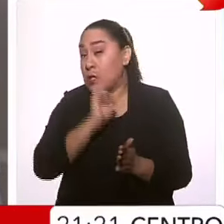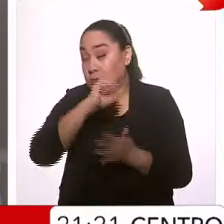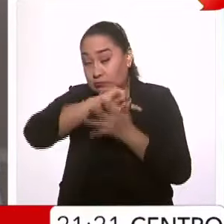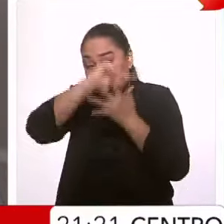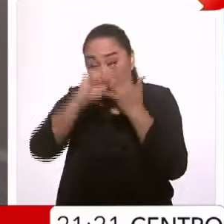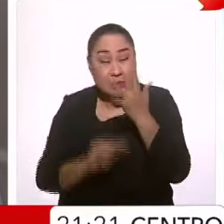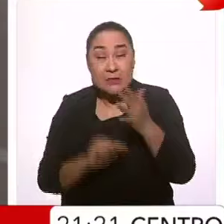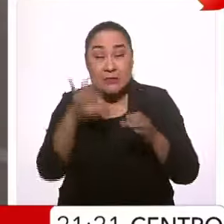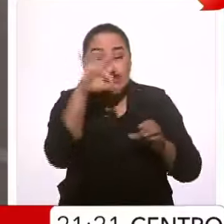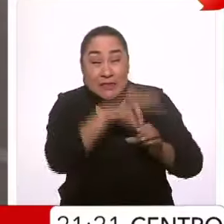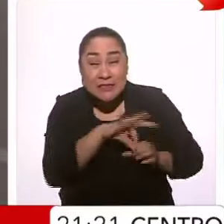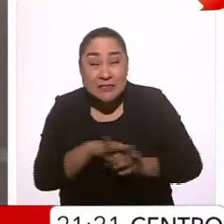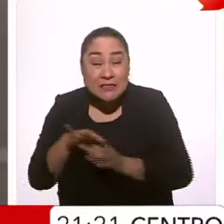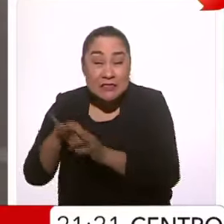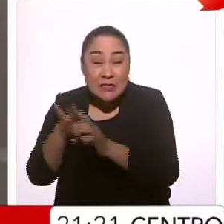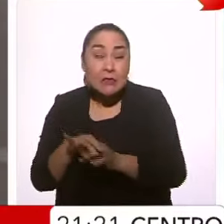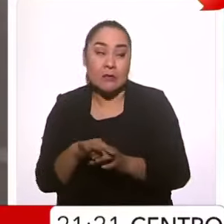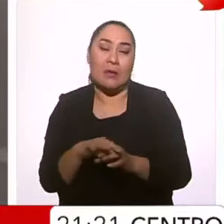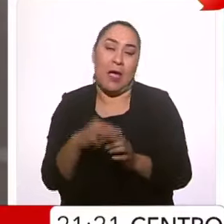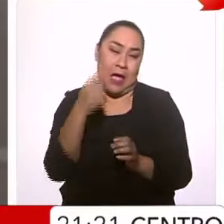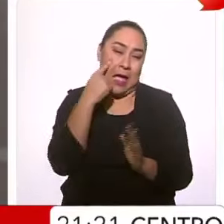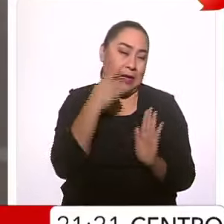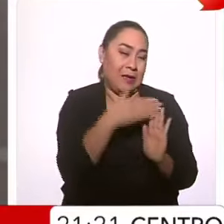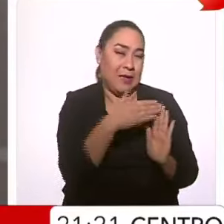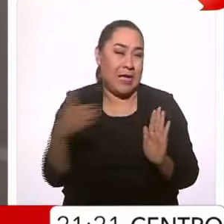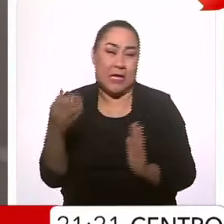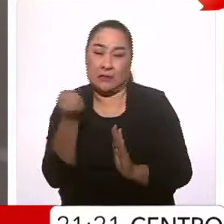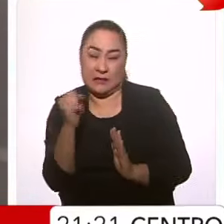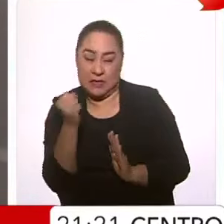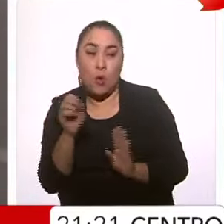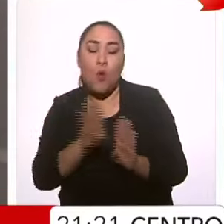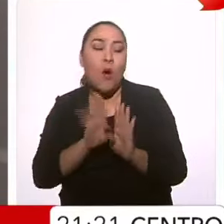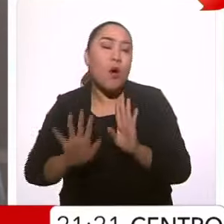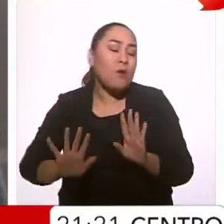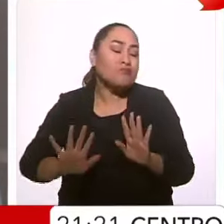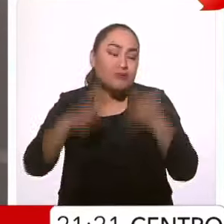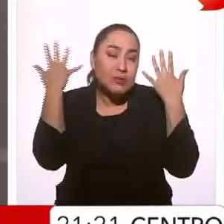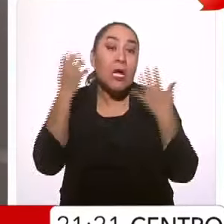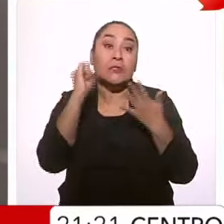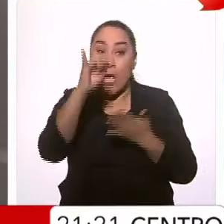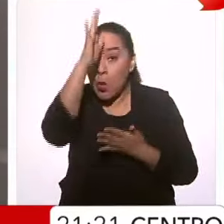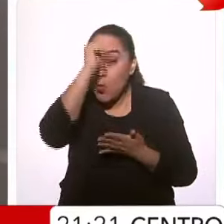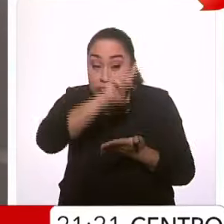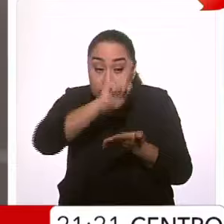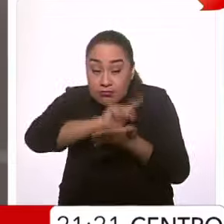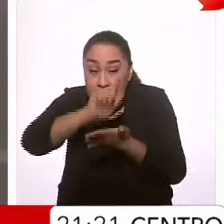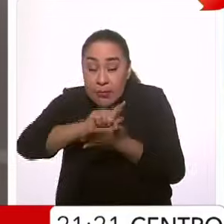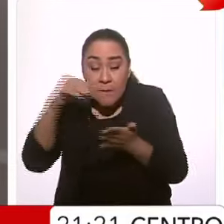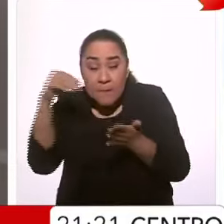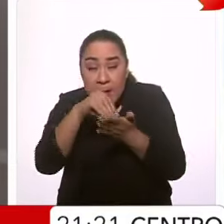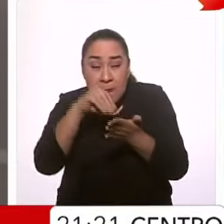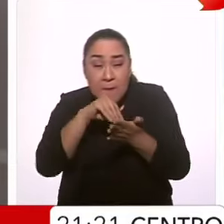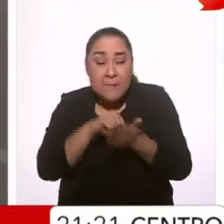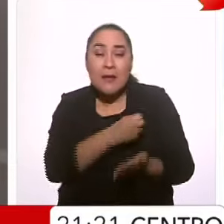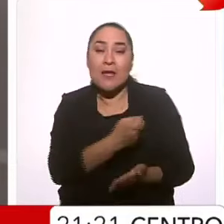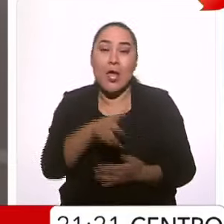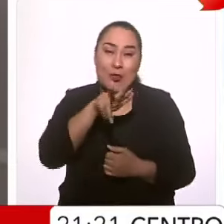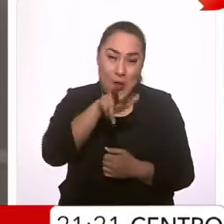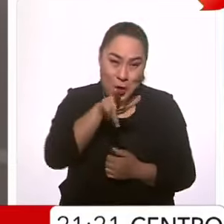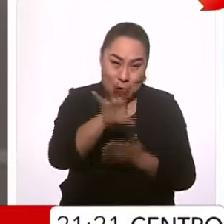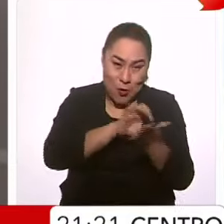periodo extraordinario, tenemos hasta septiembre, para poder aprobar estas 18 reformas constitucionales y estas